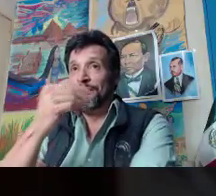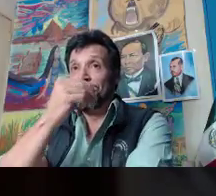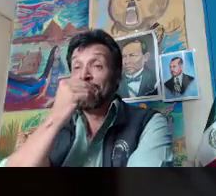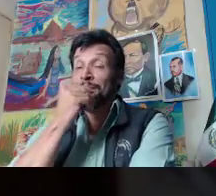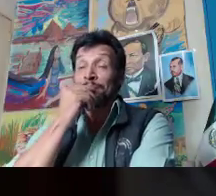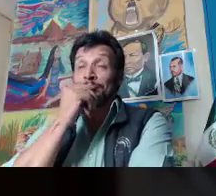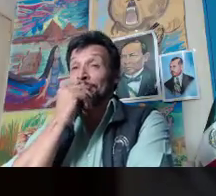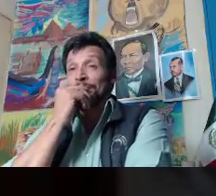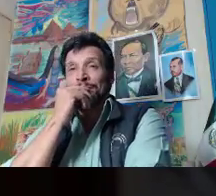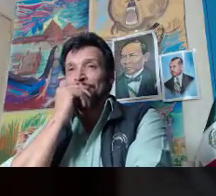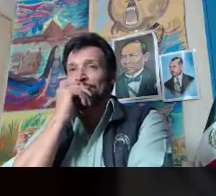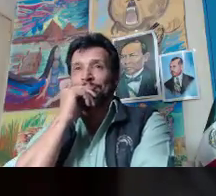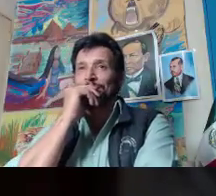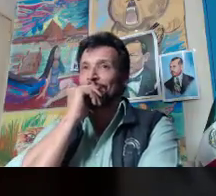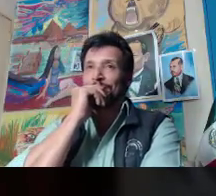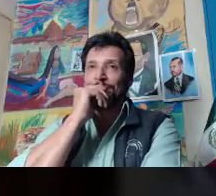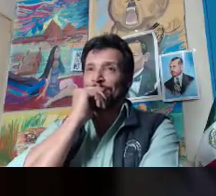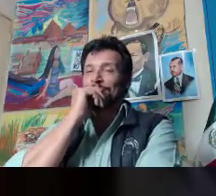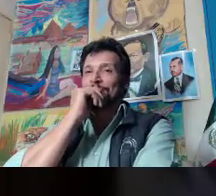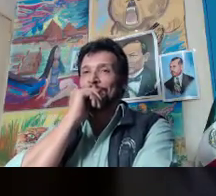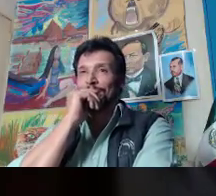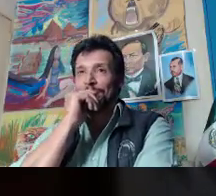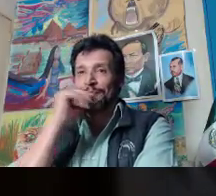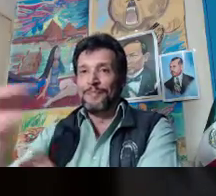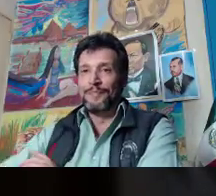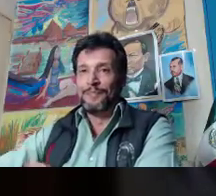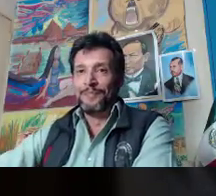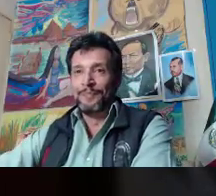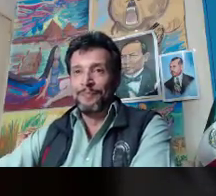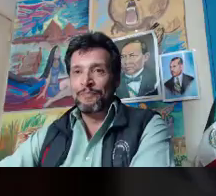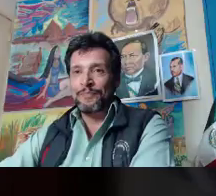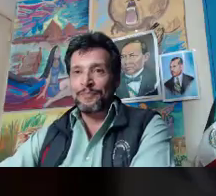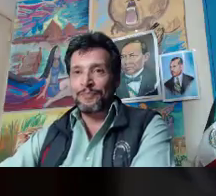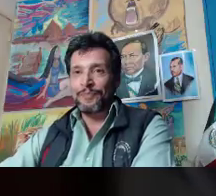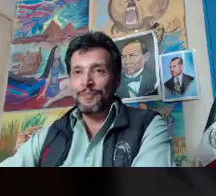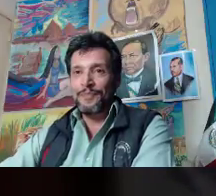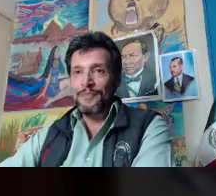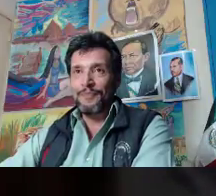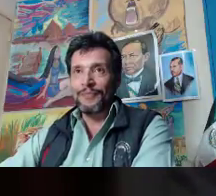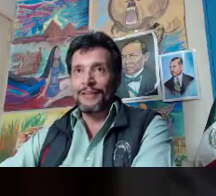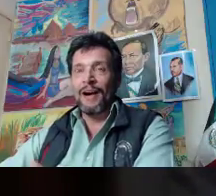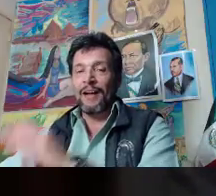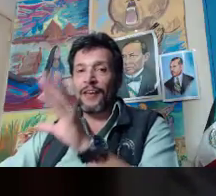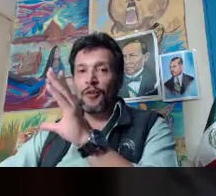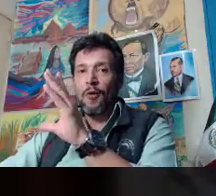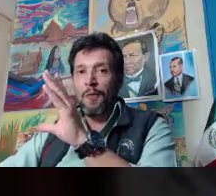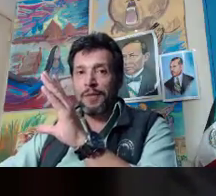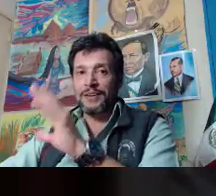conociste, que trabaja por los que menos tienen y que tuvo